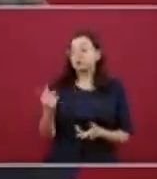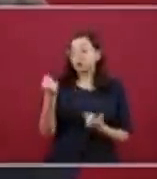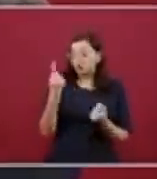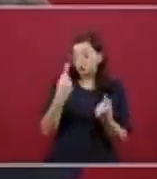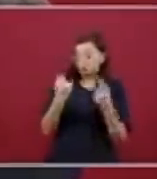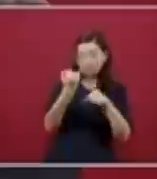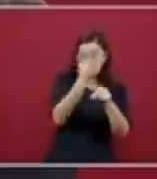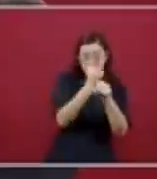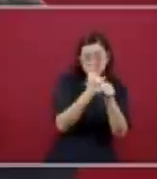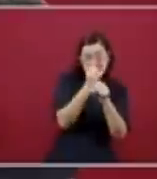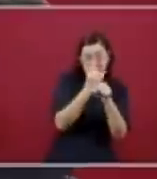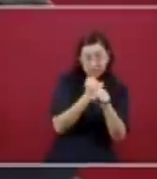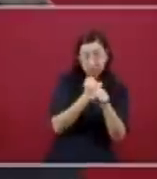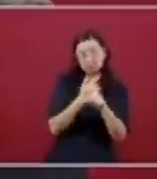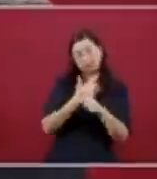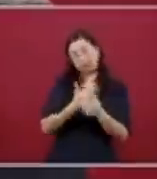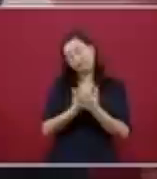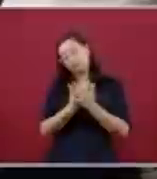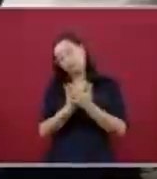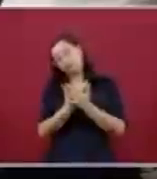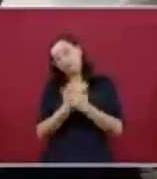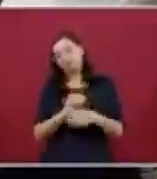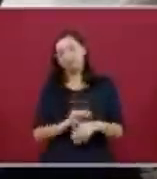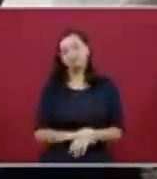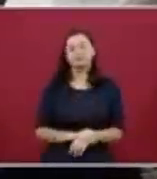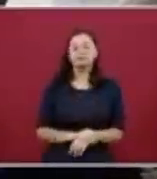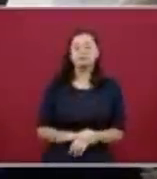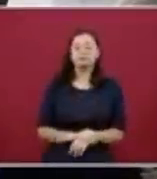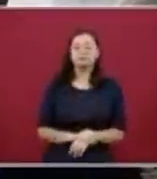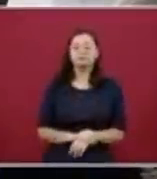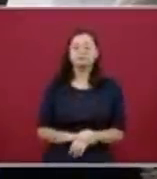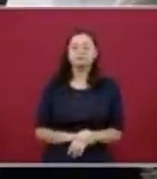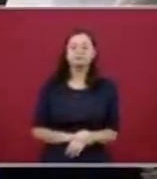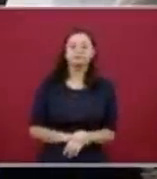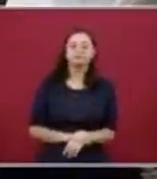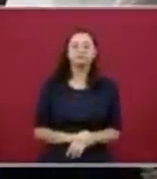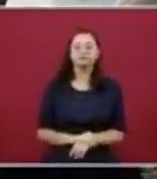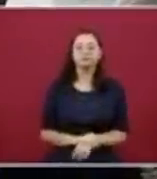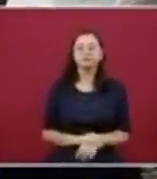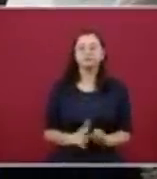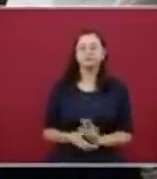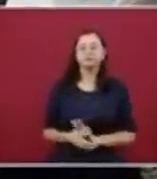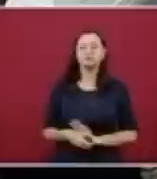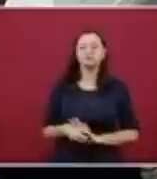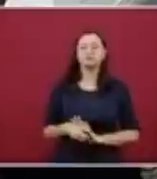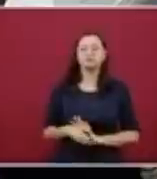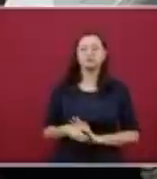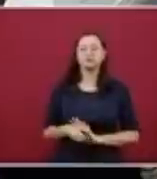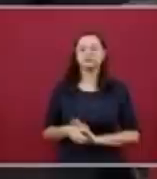abiertas. También no queremos ser